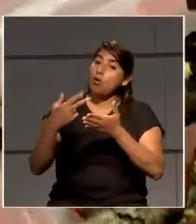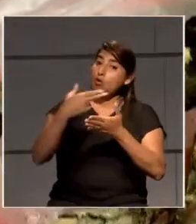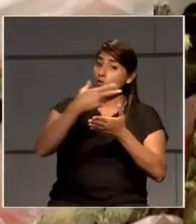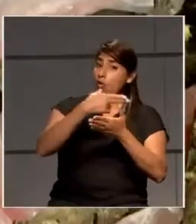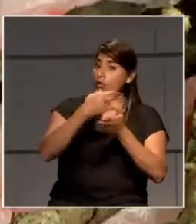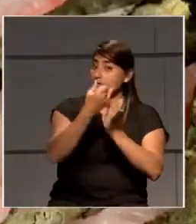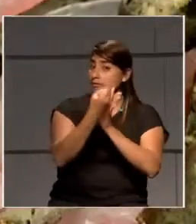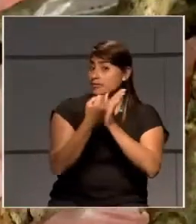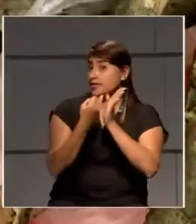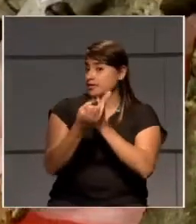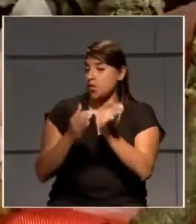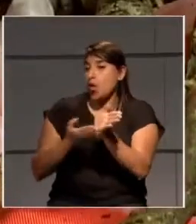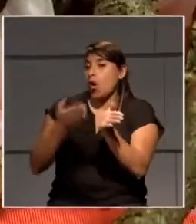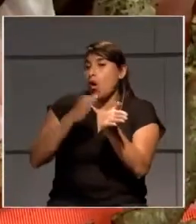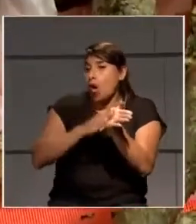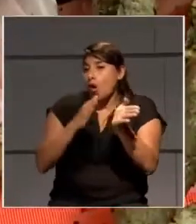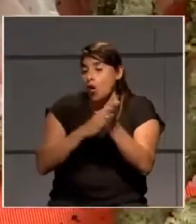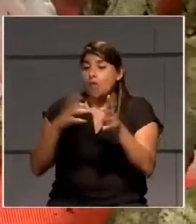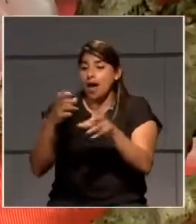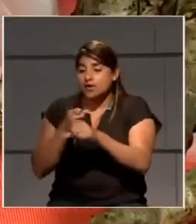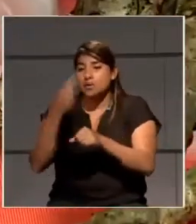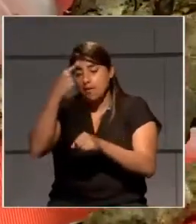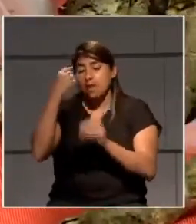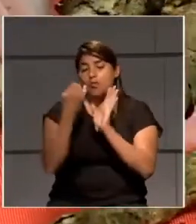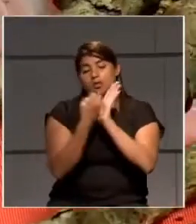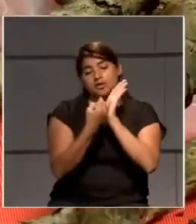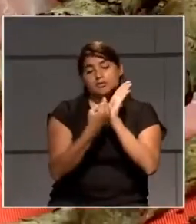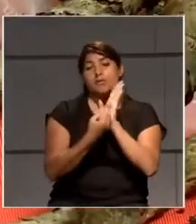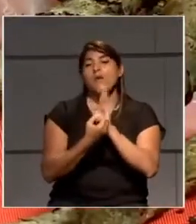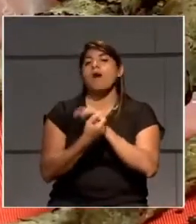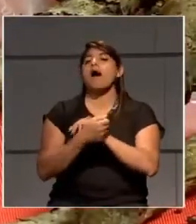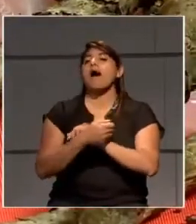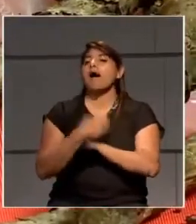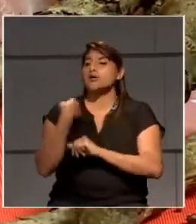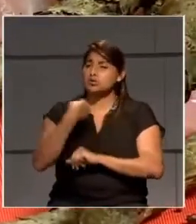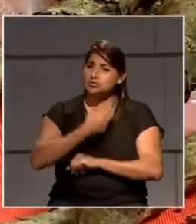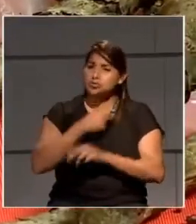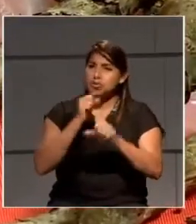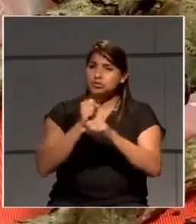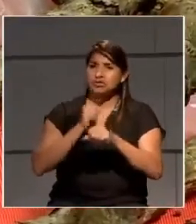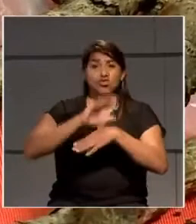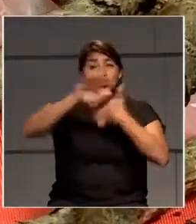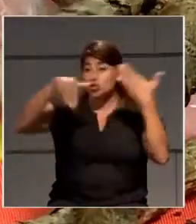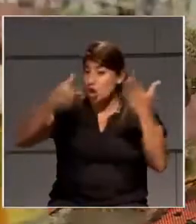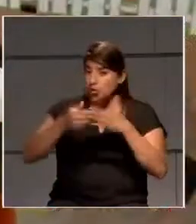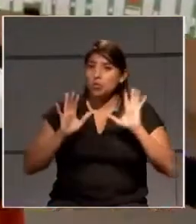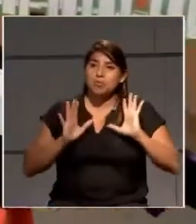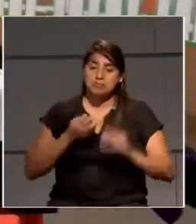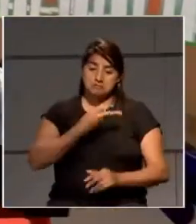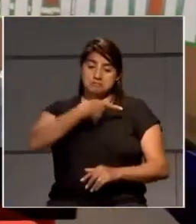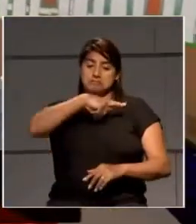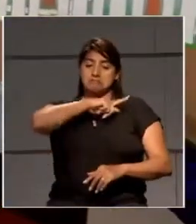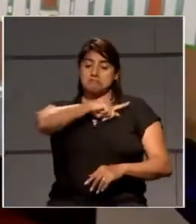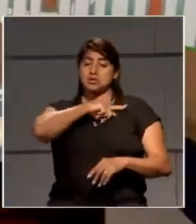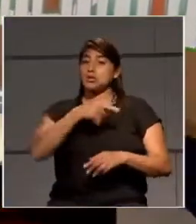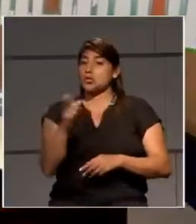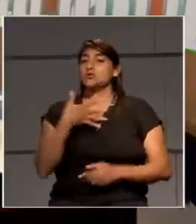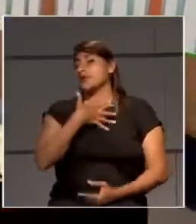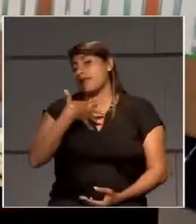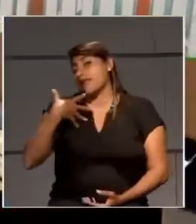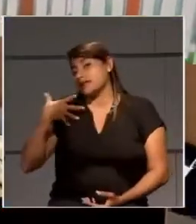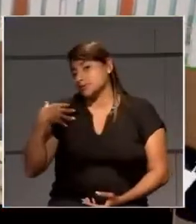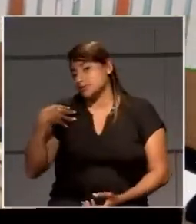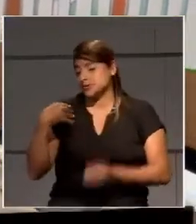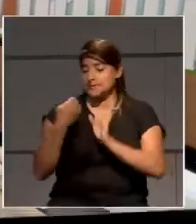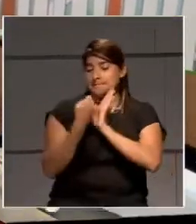recortes de dibujos, goma y eso, es para poder decorar. Perfect. No necesariamente hay que ponerle todo, pero eso depende del gusto de uno